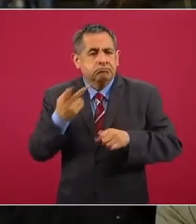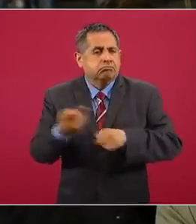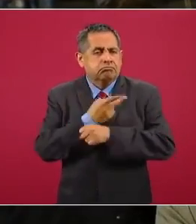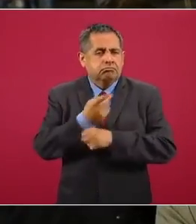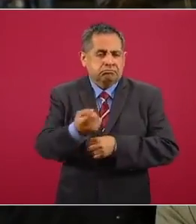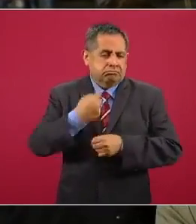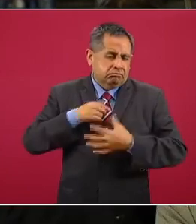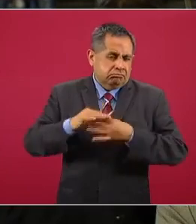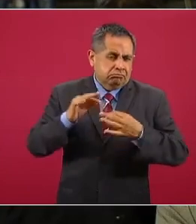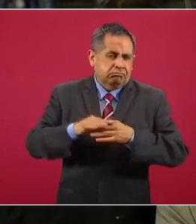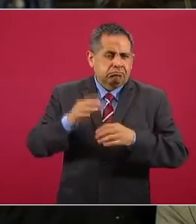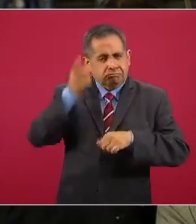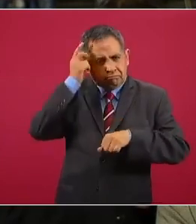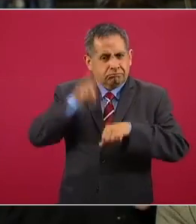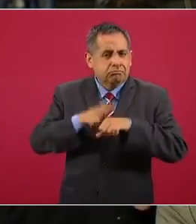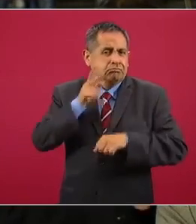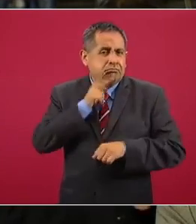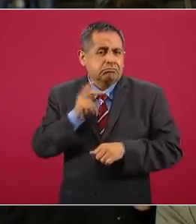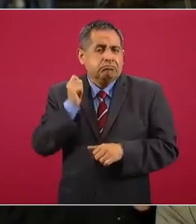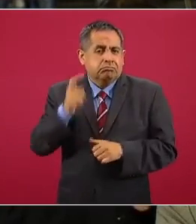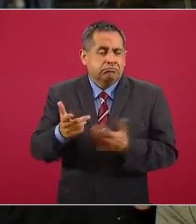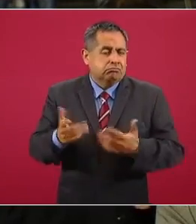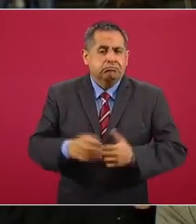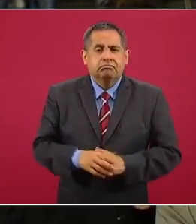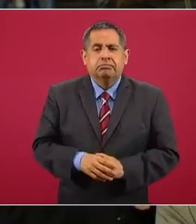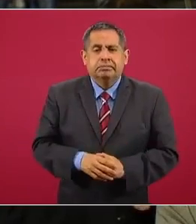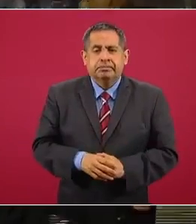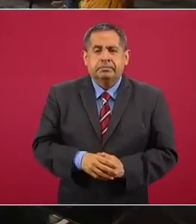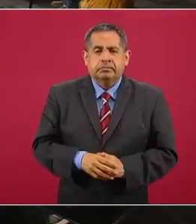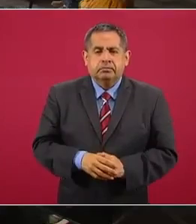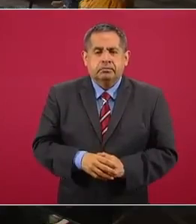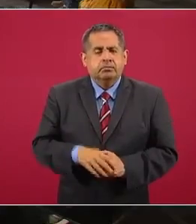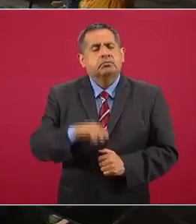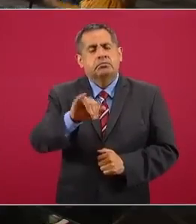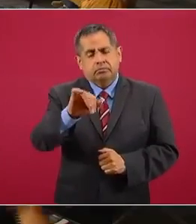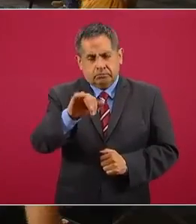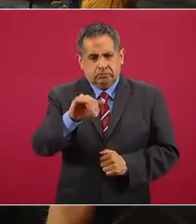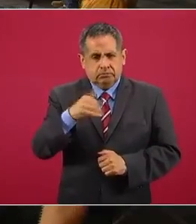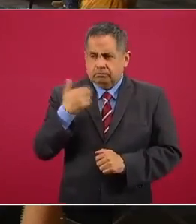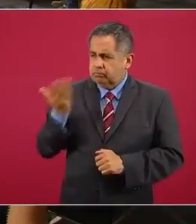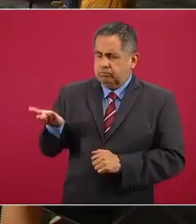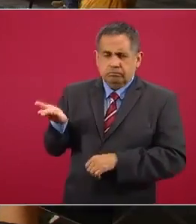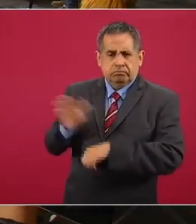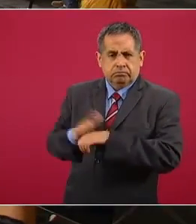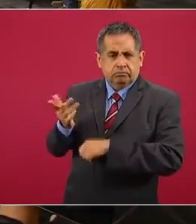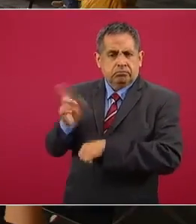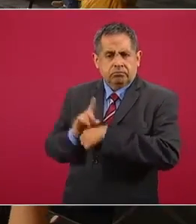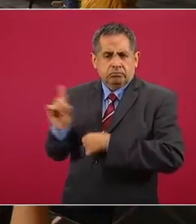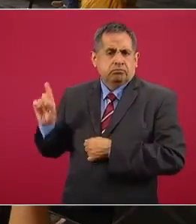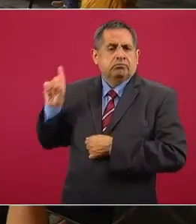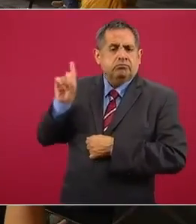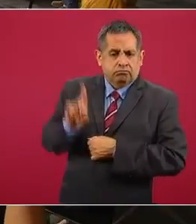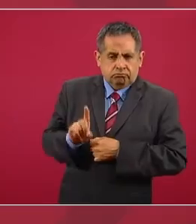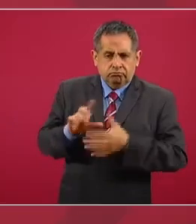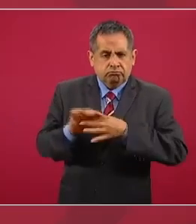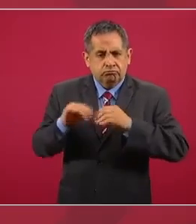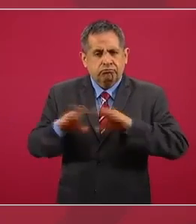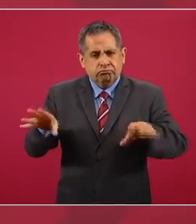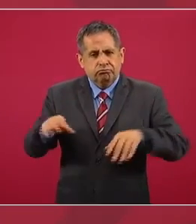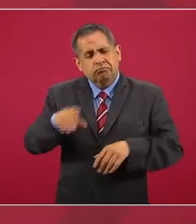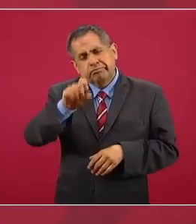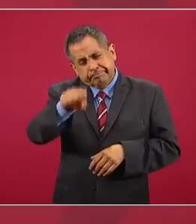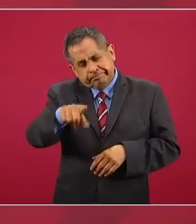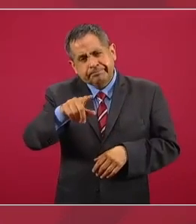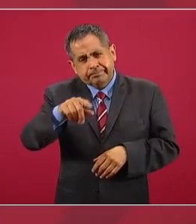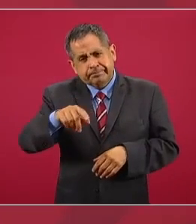nos pudiera explicar el director de Pemex al respecto. Le vamos a pedir un día que esté aquí, que además nos informe